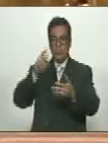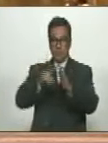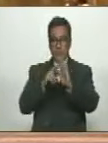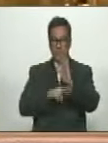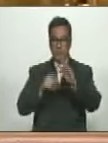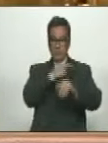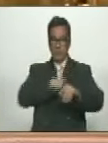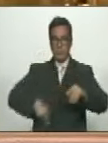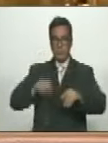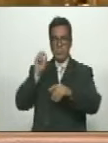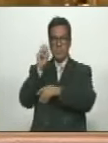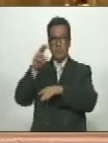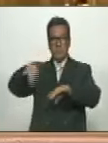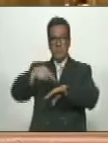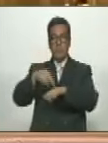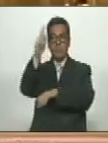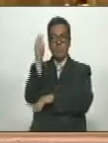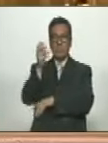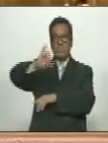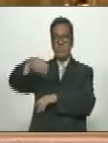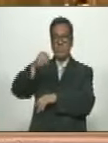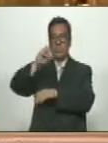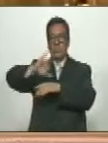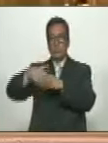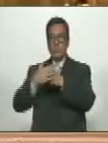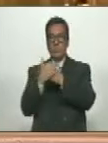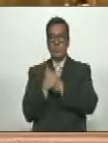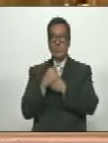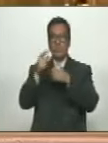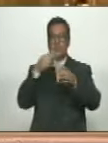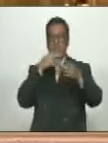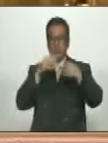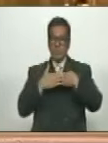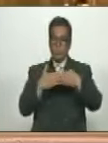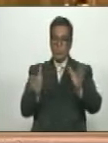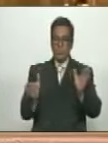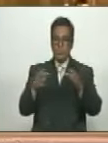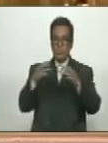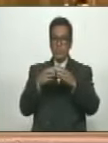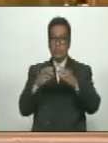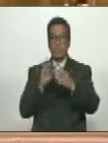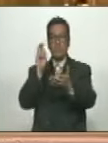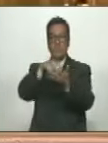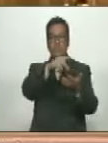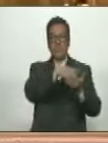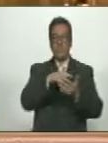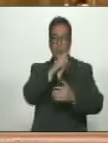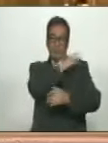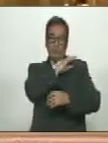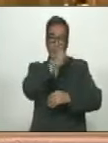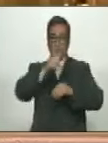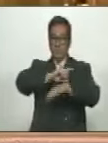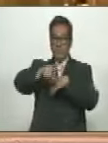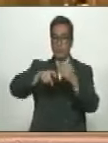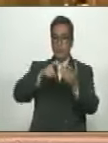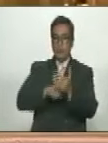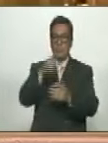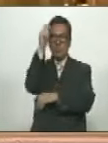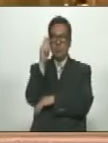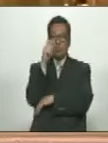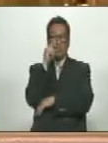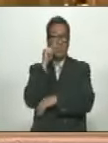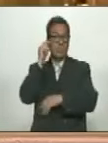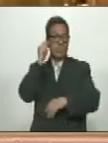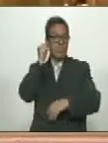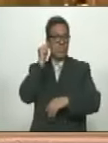el presidente de la Asamblea Nacional, diputado Jorge Rodríguez Gómez, declaró abierta la sesión ordinaria con la asistencia de la Junta Directiva en Pleno, las diputadas